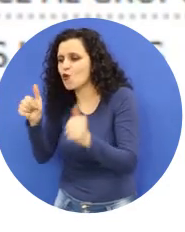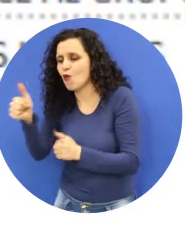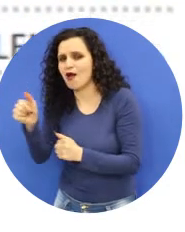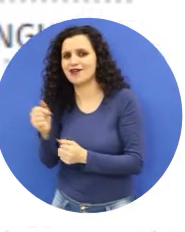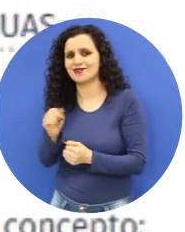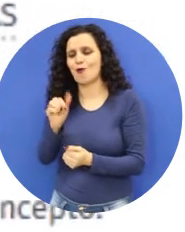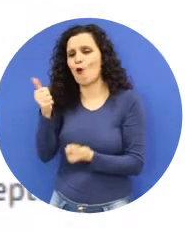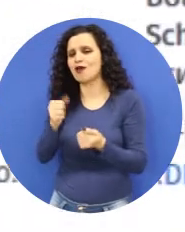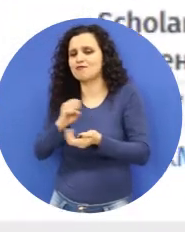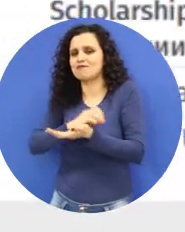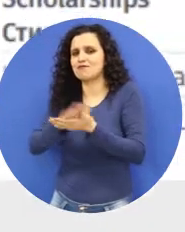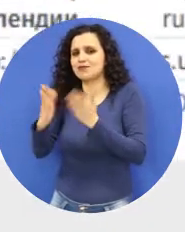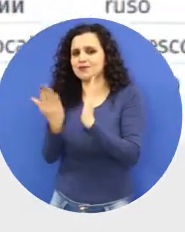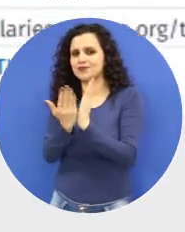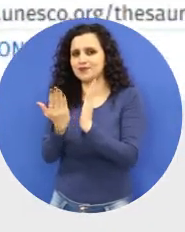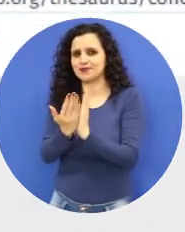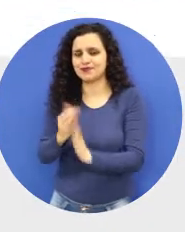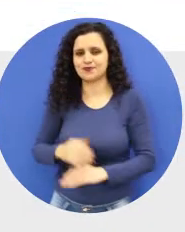becas de estudio.